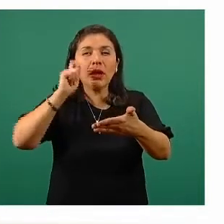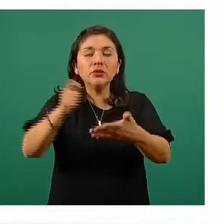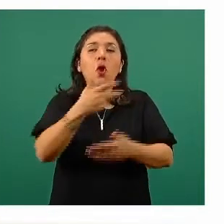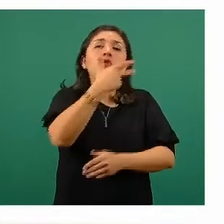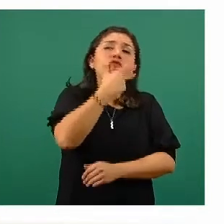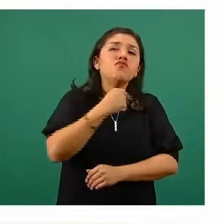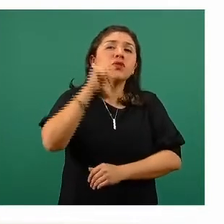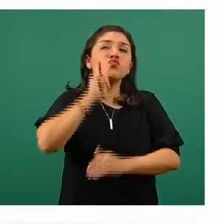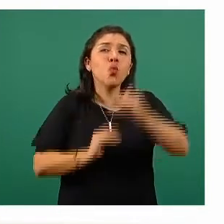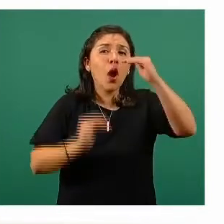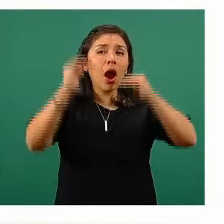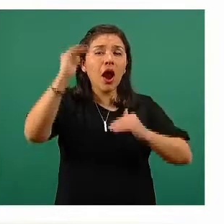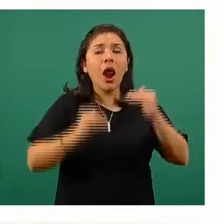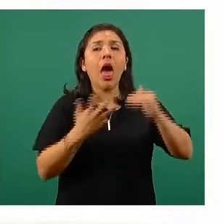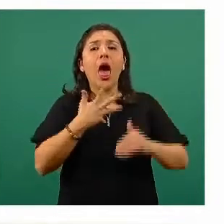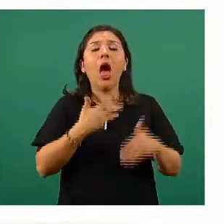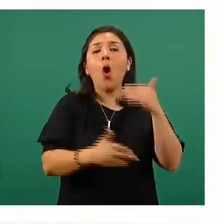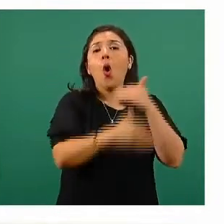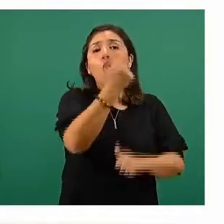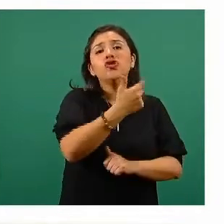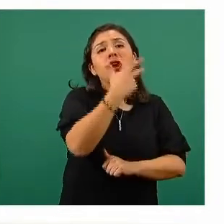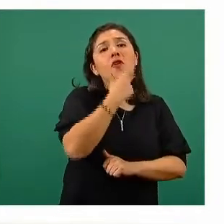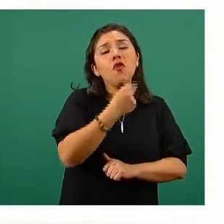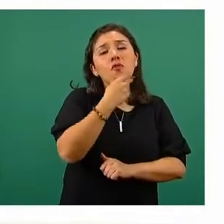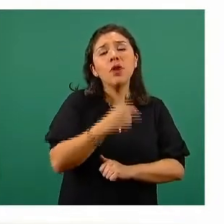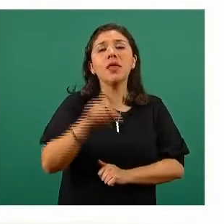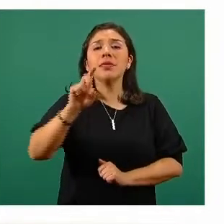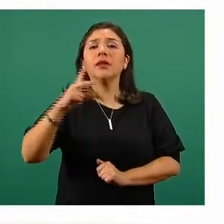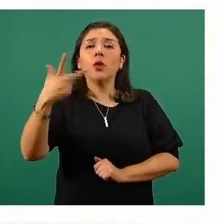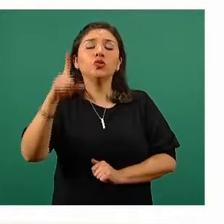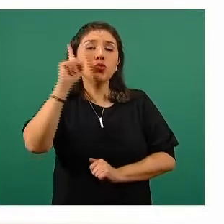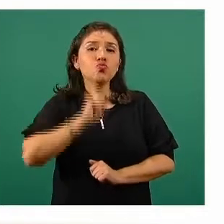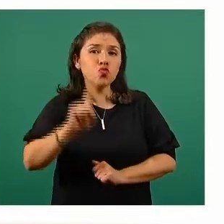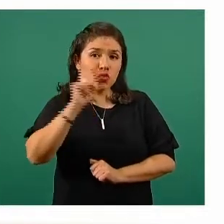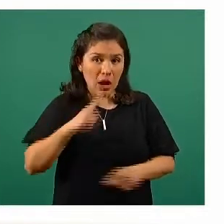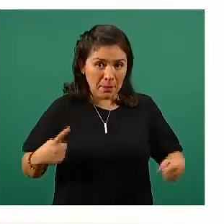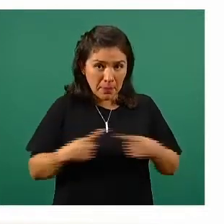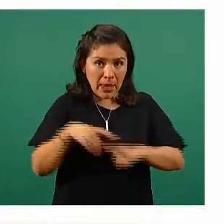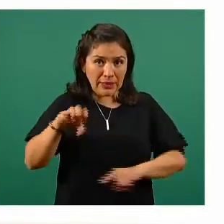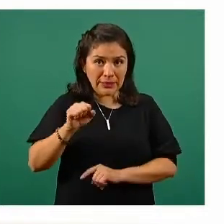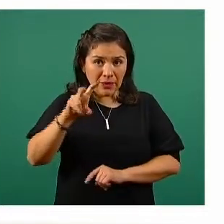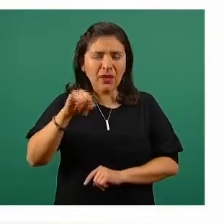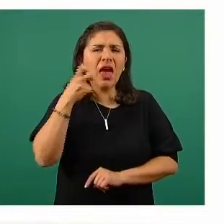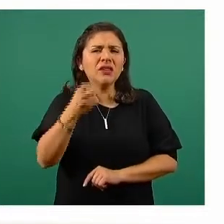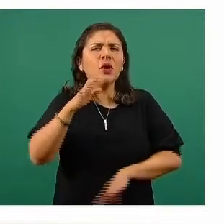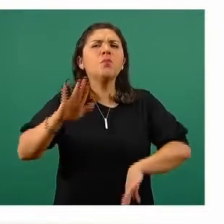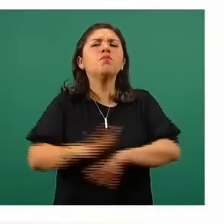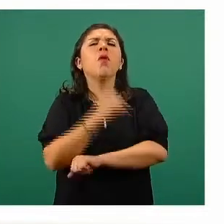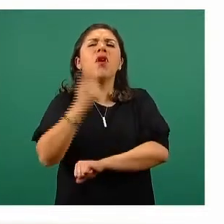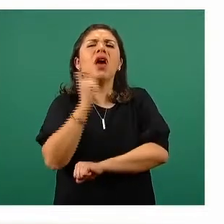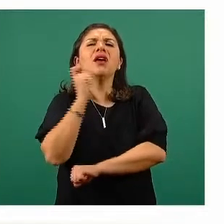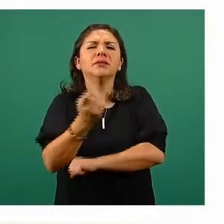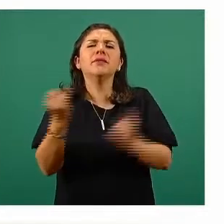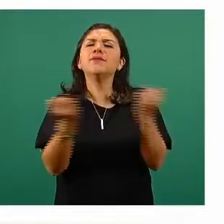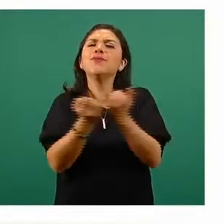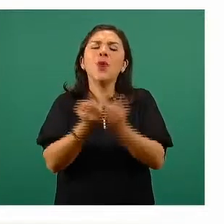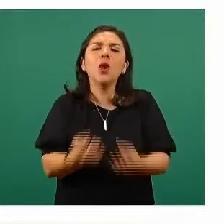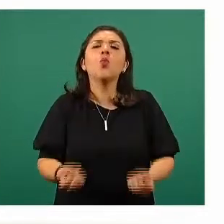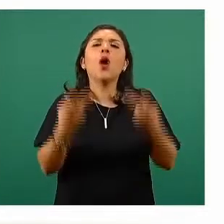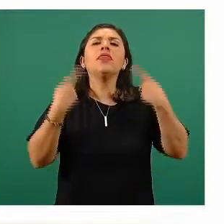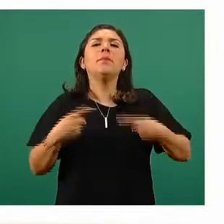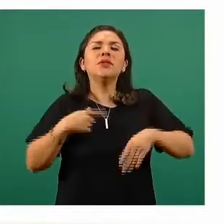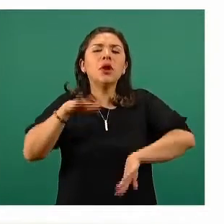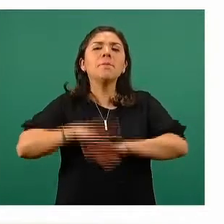sexo, tenemos 11 en hombres, 38 en mujeres, y esto también tiene que ver con la proporción de